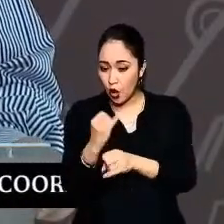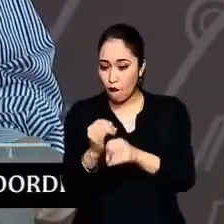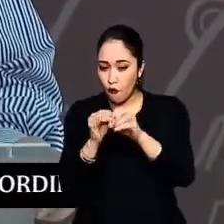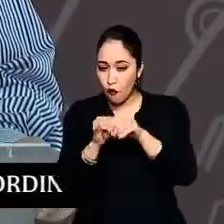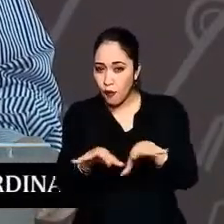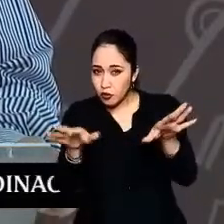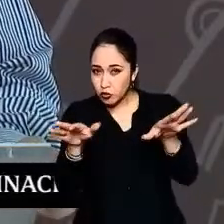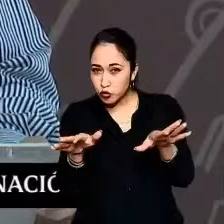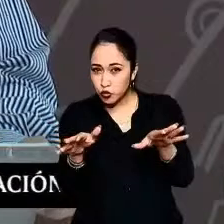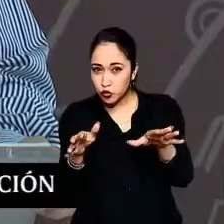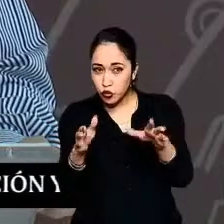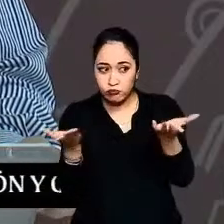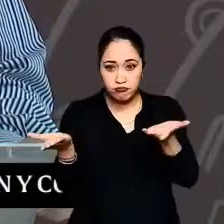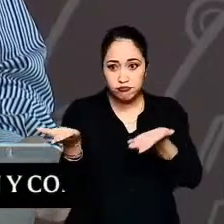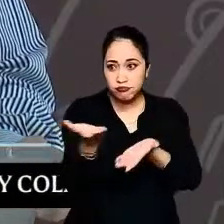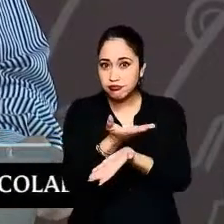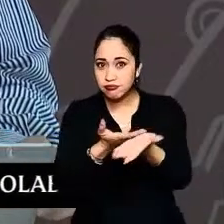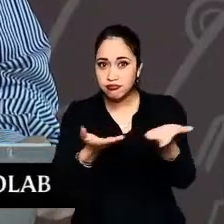informados.